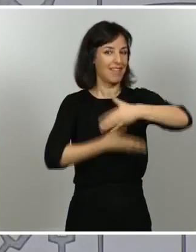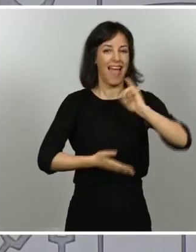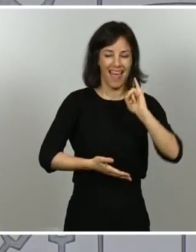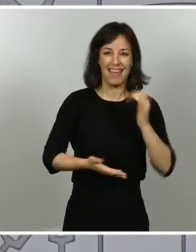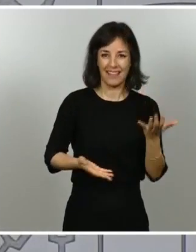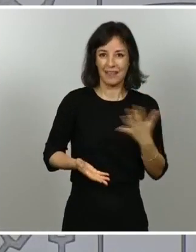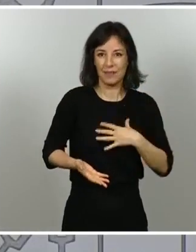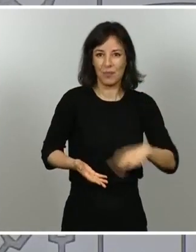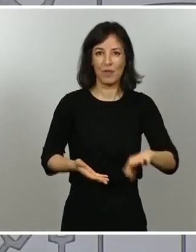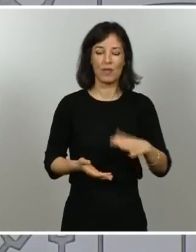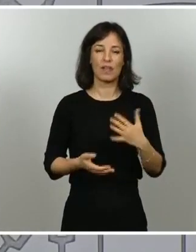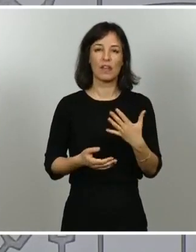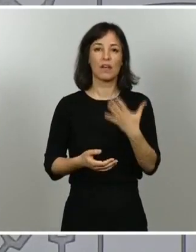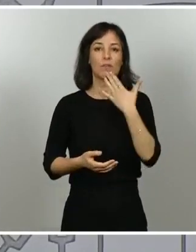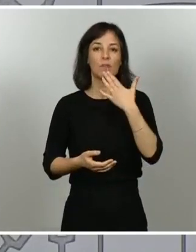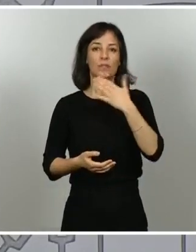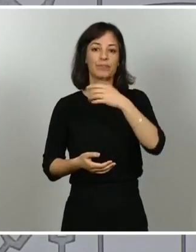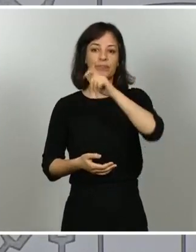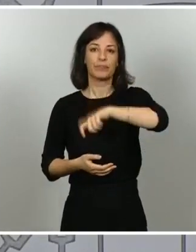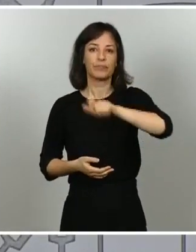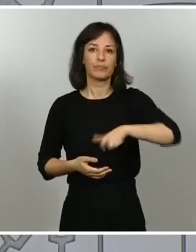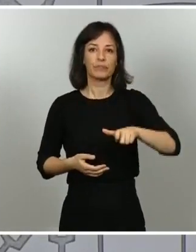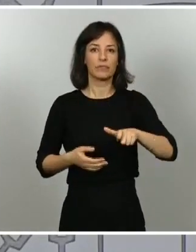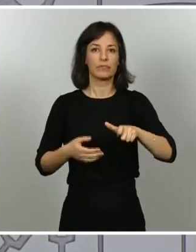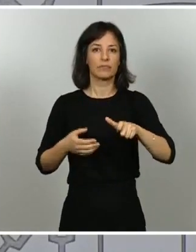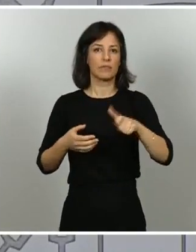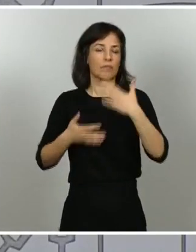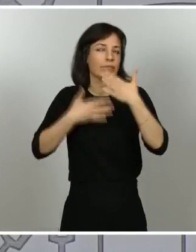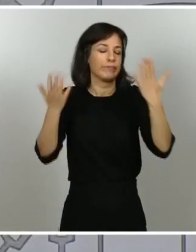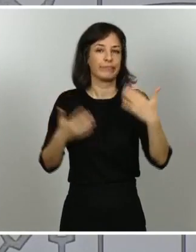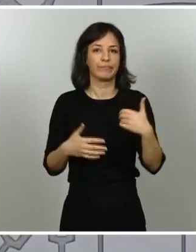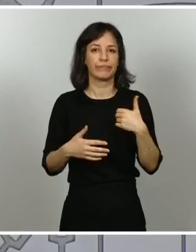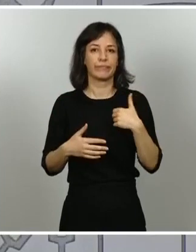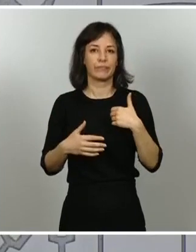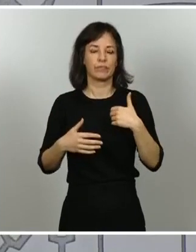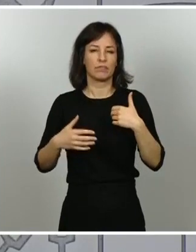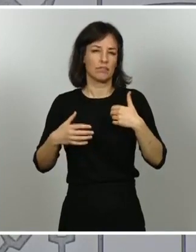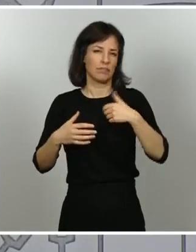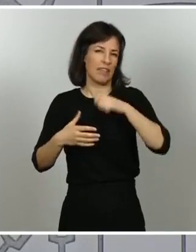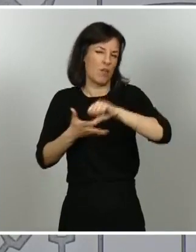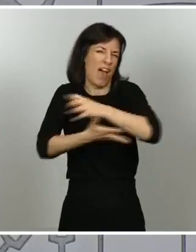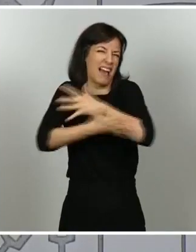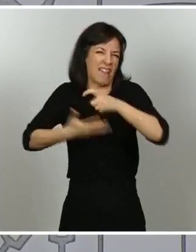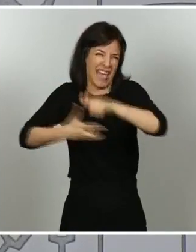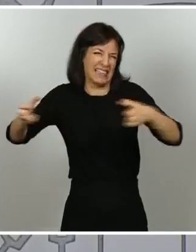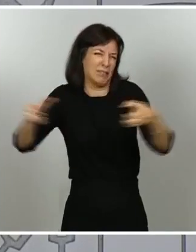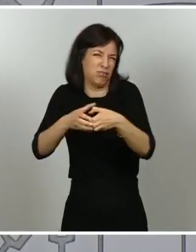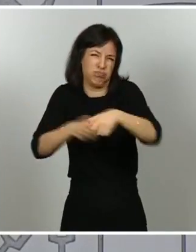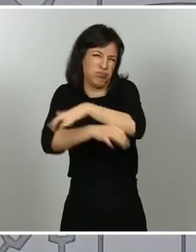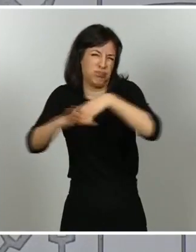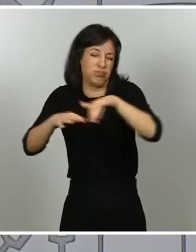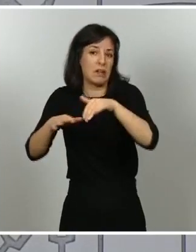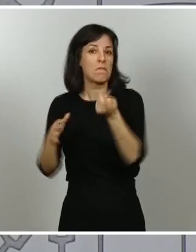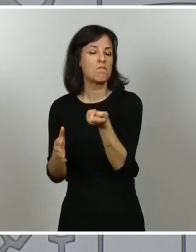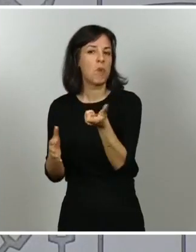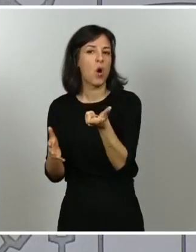probablemente no tienen un nivel de concentración tan grande como puedan tener en otros lugares. Es decir, hay territorios, una gran parte